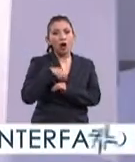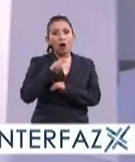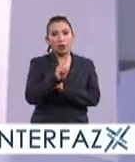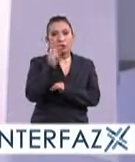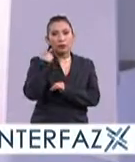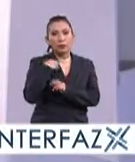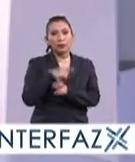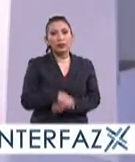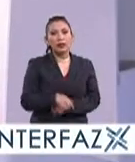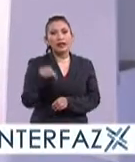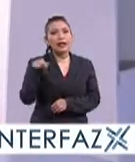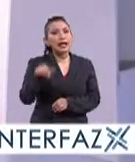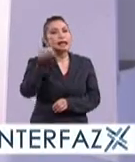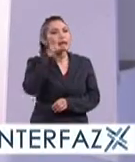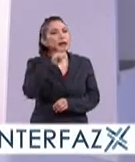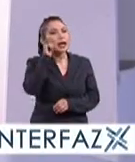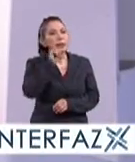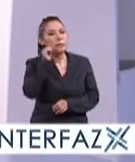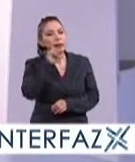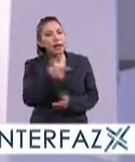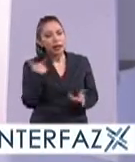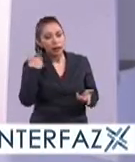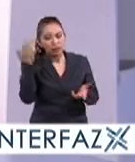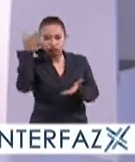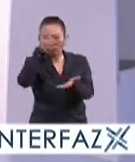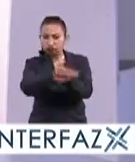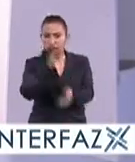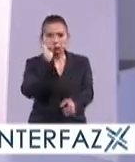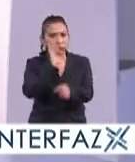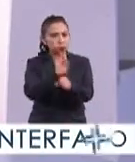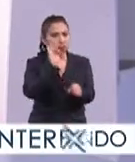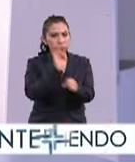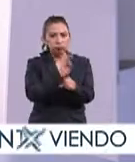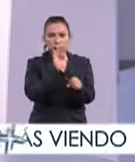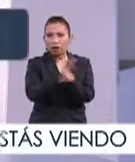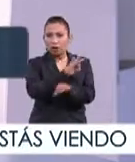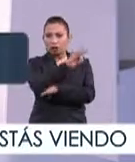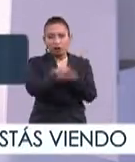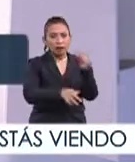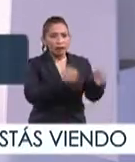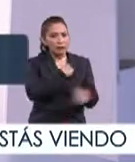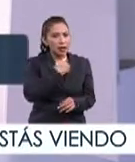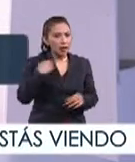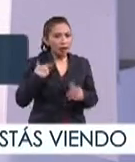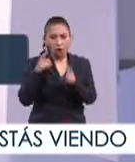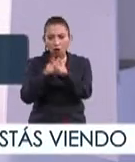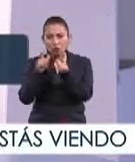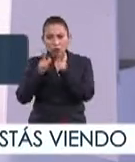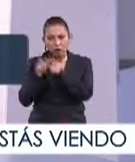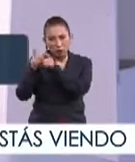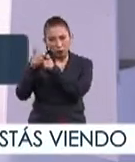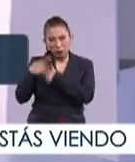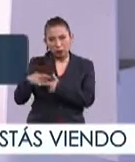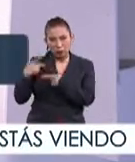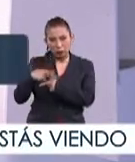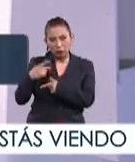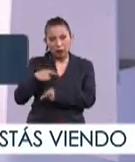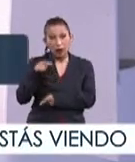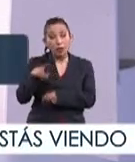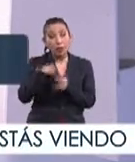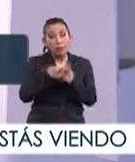los Refugiados, ha sido siempre presente en la protección de todos sus miembros de la caravana desde